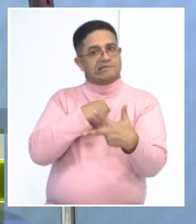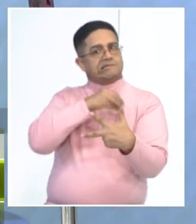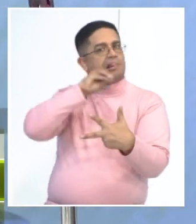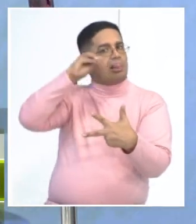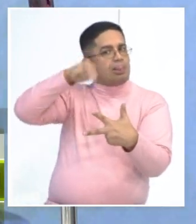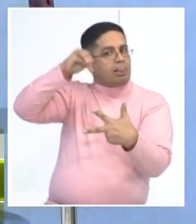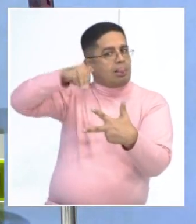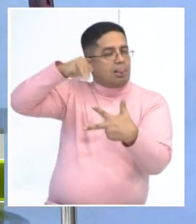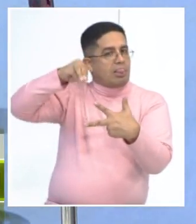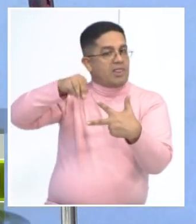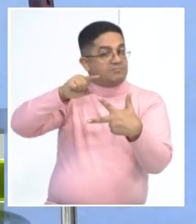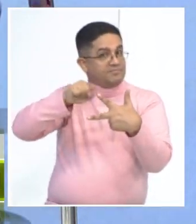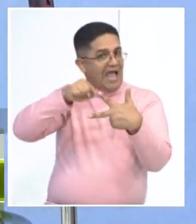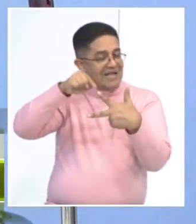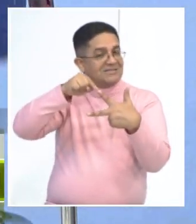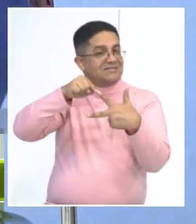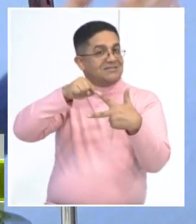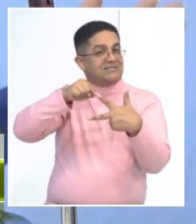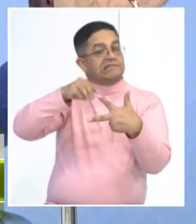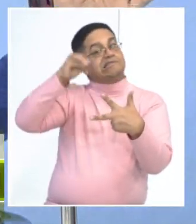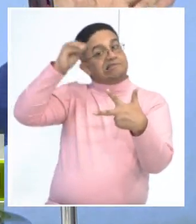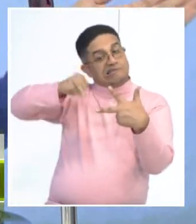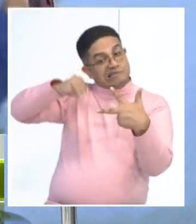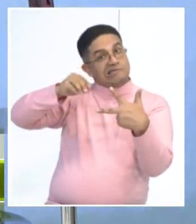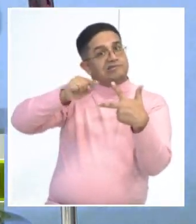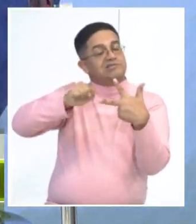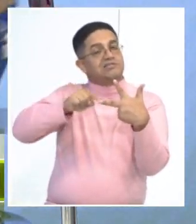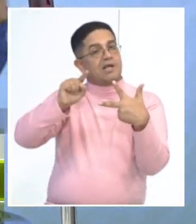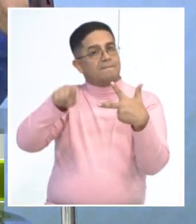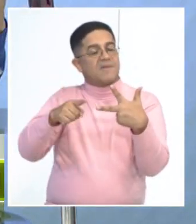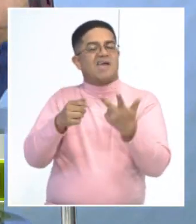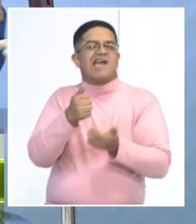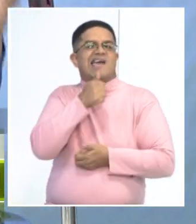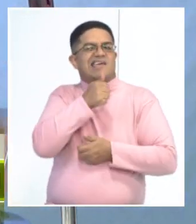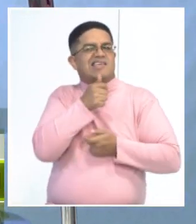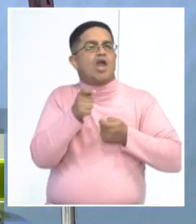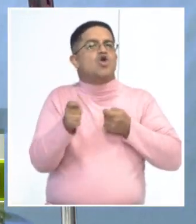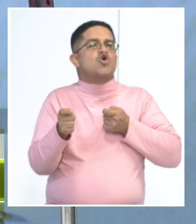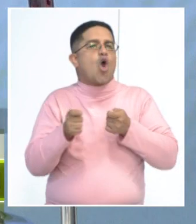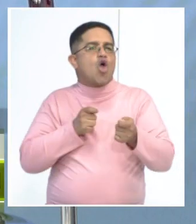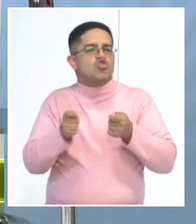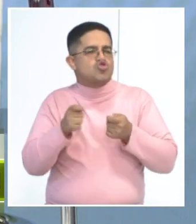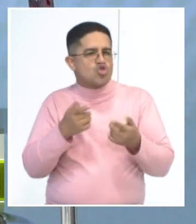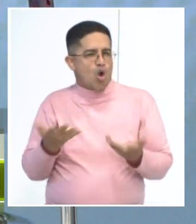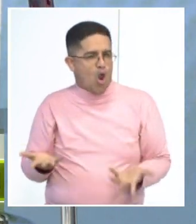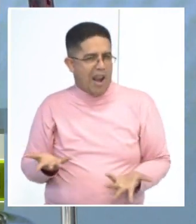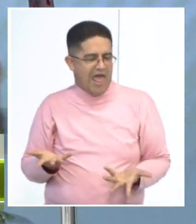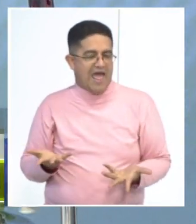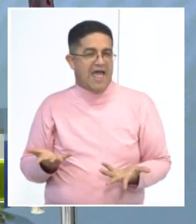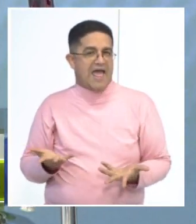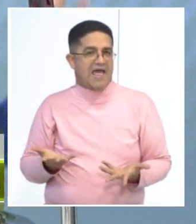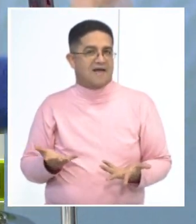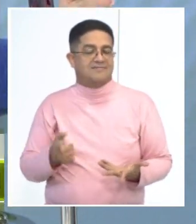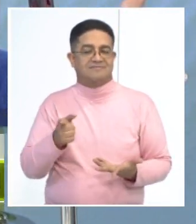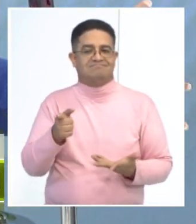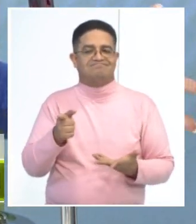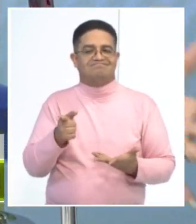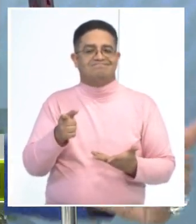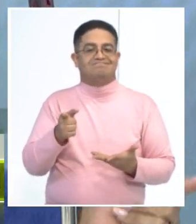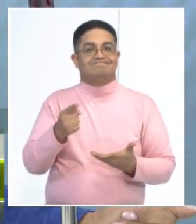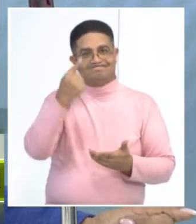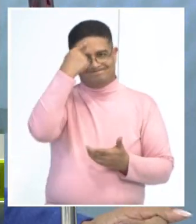podía estarle diciendo al subconsciente y al inconsciente como quién iba a llevar la batuta frente